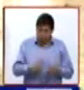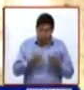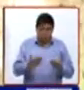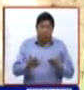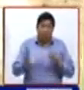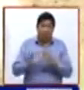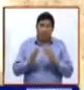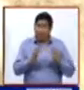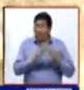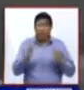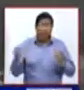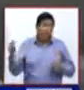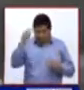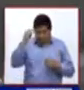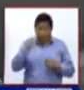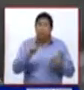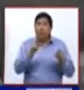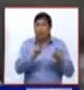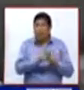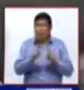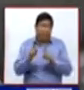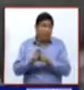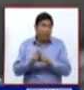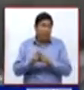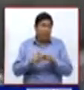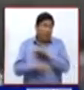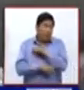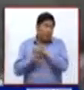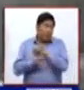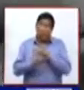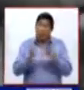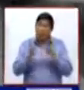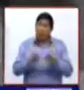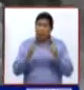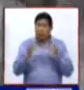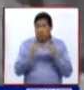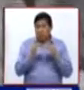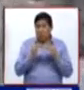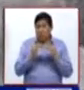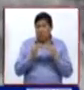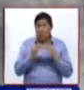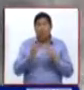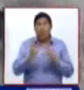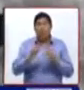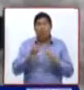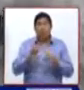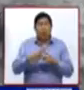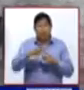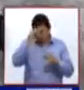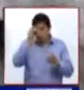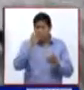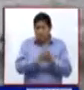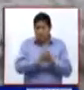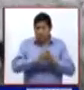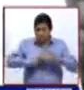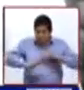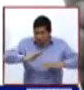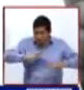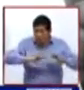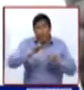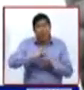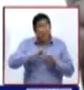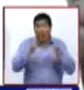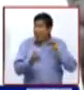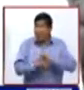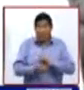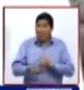ciudad del Alto, además de que nos contó que le robaron de su misma casa su expareja la máquina de coser, pues la realidad ha cambiado,